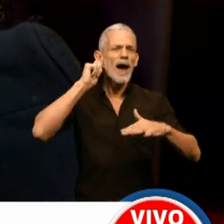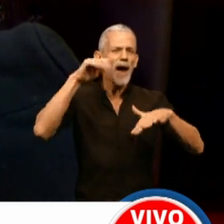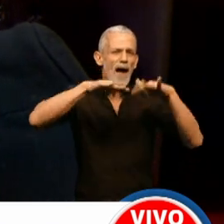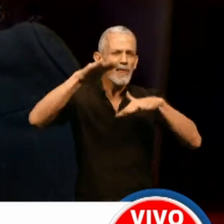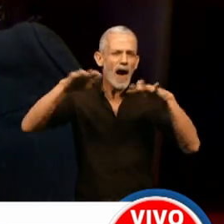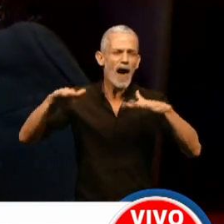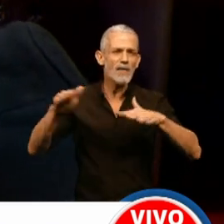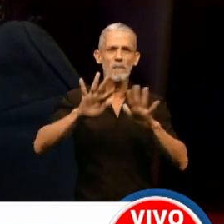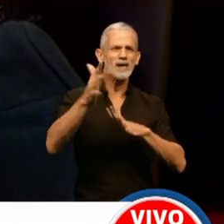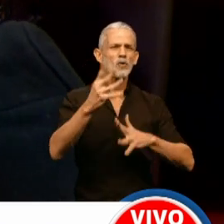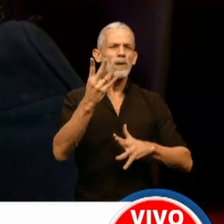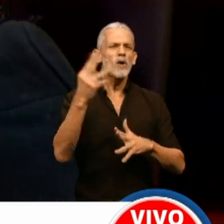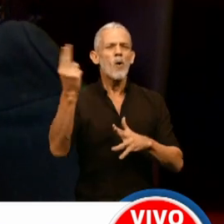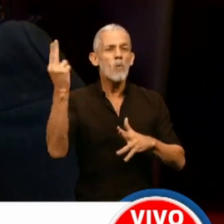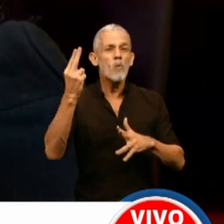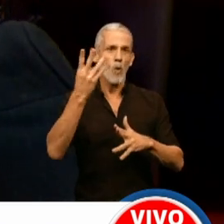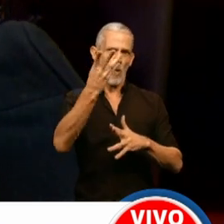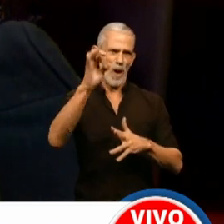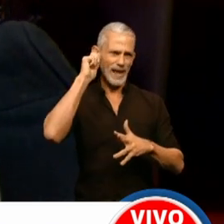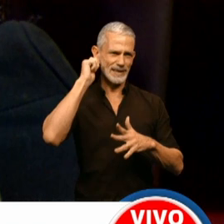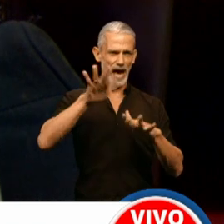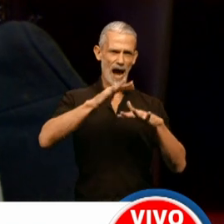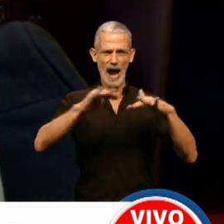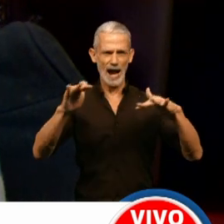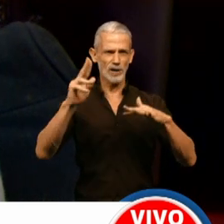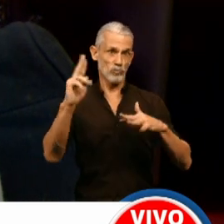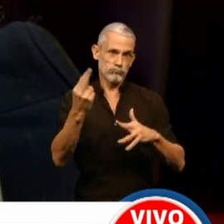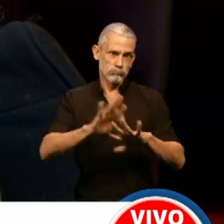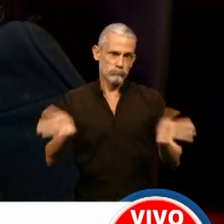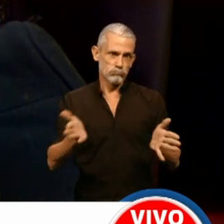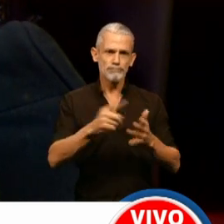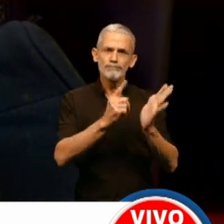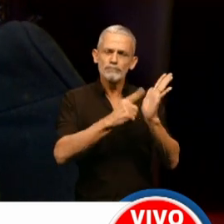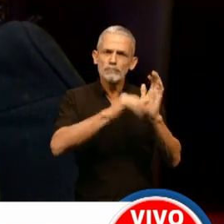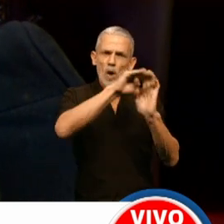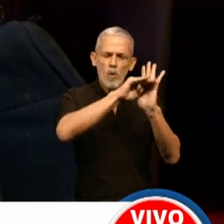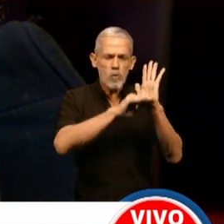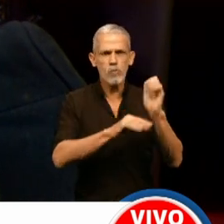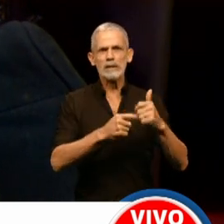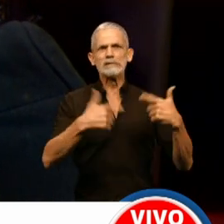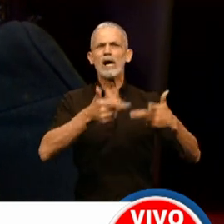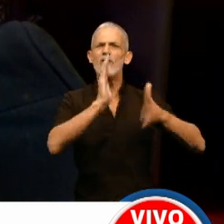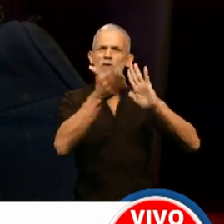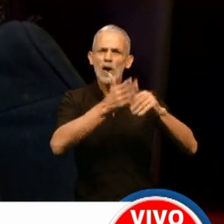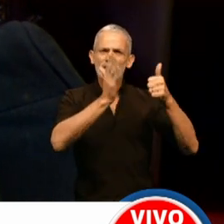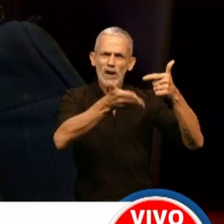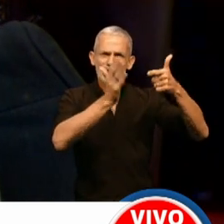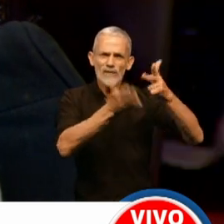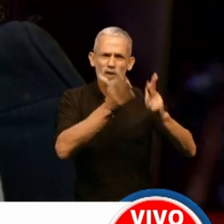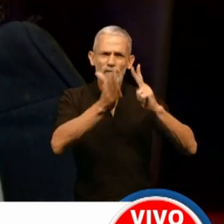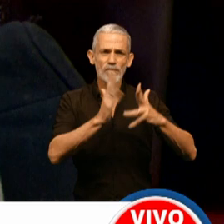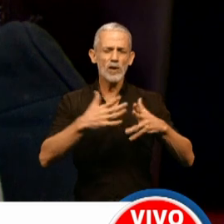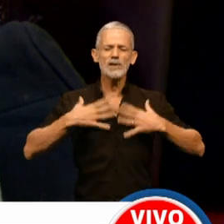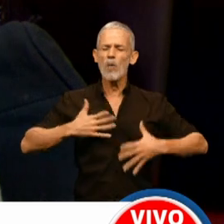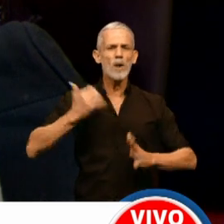esta comunidad es de 40 años todos estos datos demuestran la enorme cantidad de violencias que se inscriben en sus